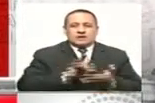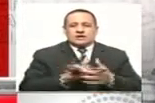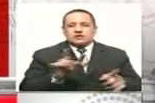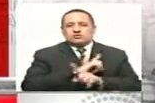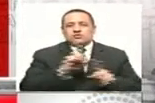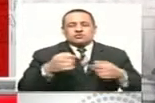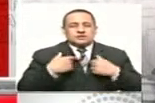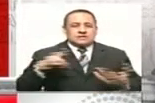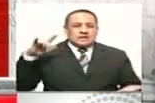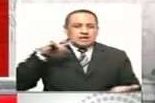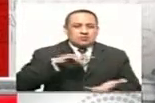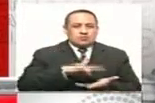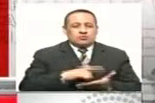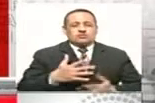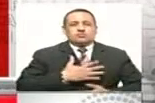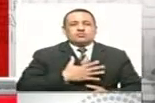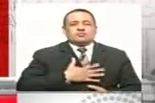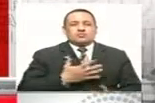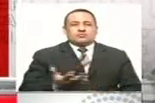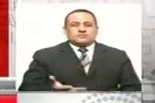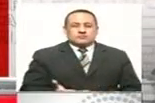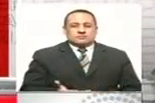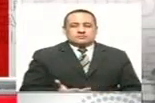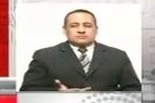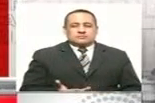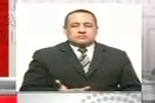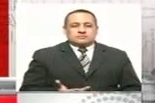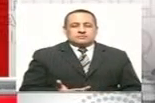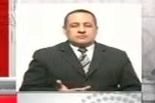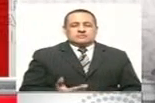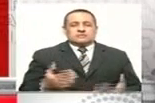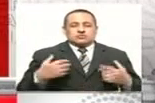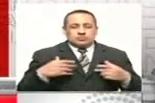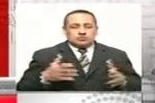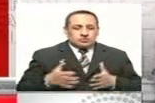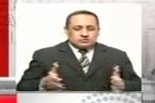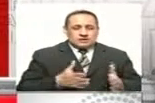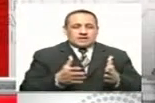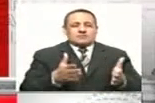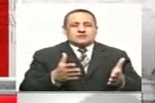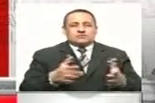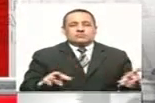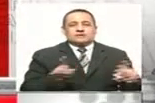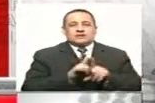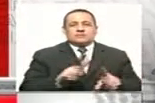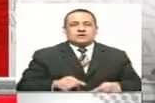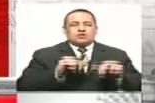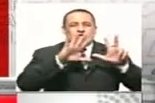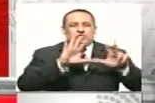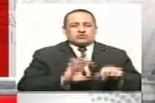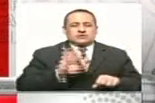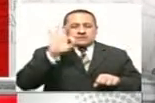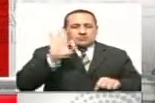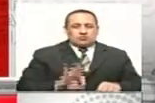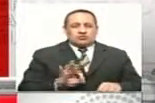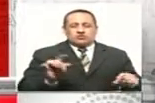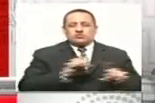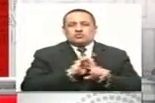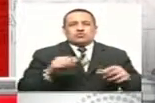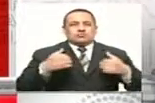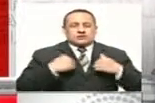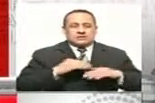su aeropuerto propio. Nuestras carreteras en 80% no